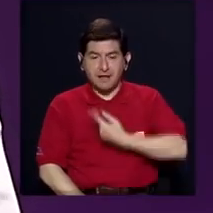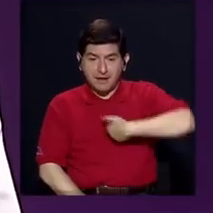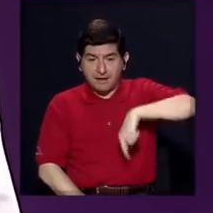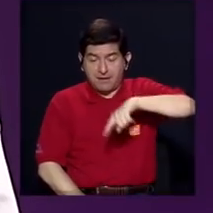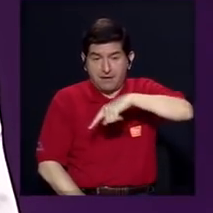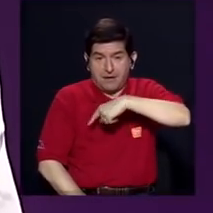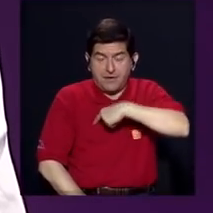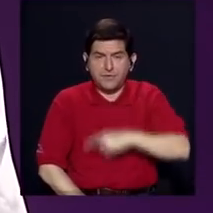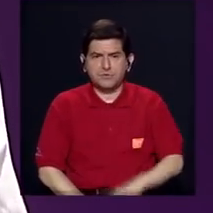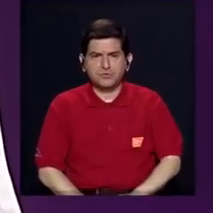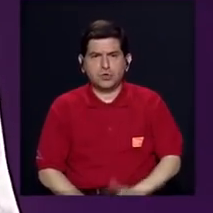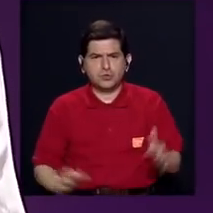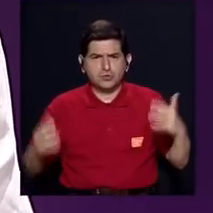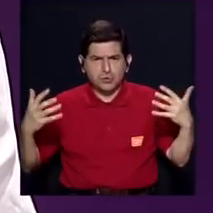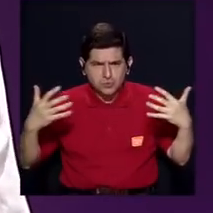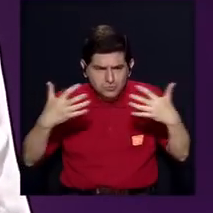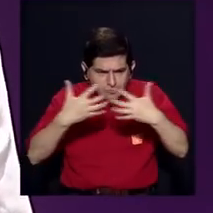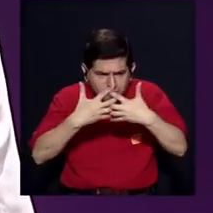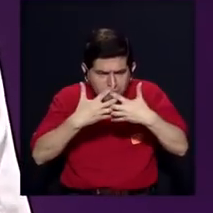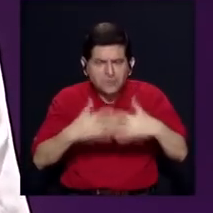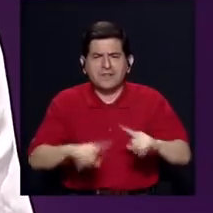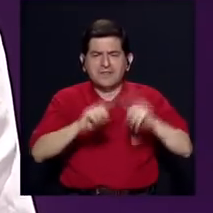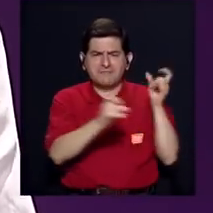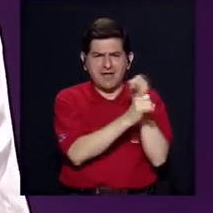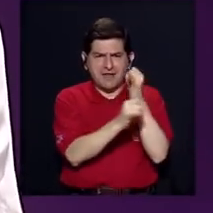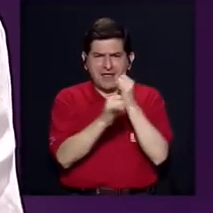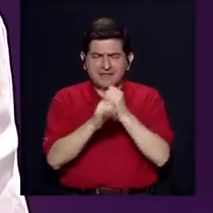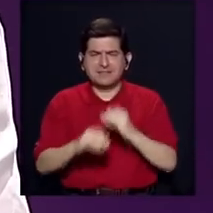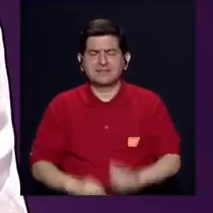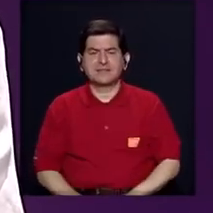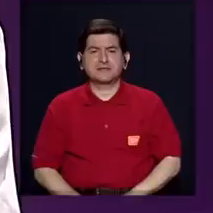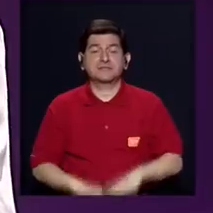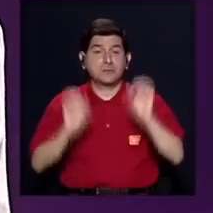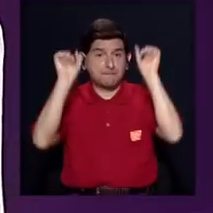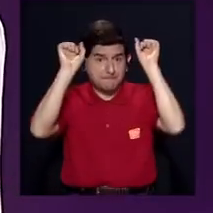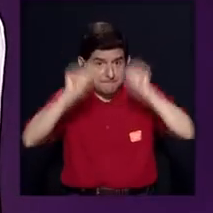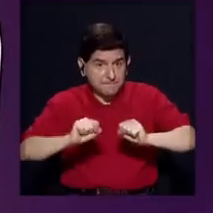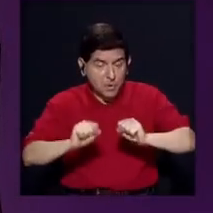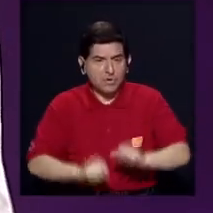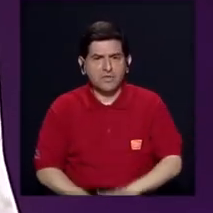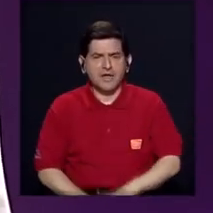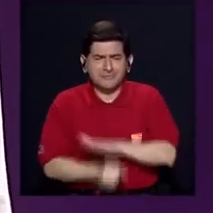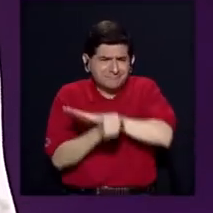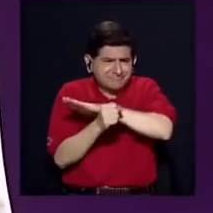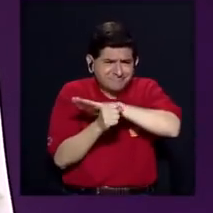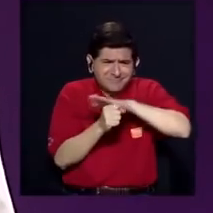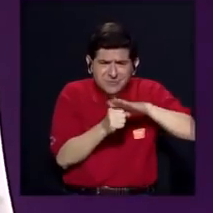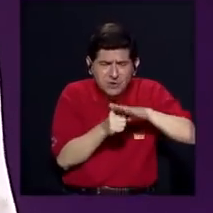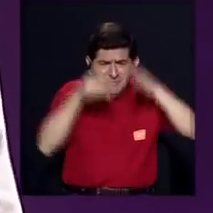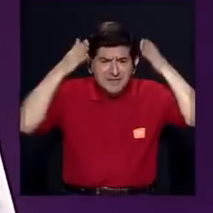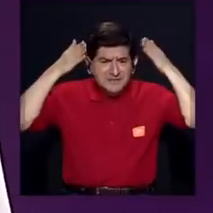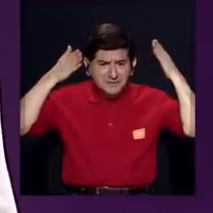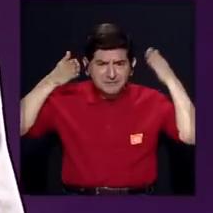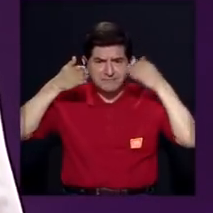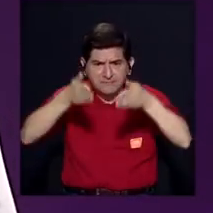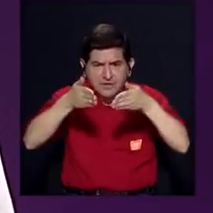mayor coordinación interinstitucional a una absoluta focalización de nuestros esfuerzos